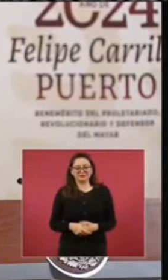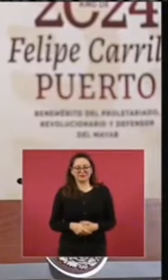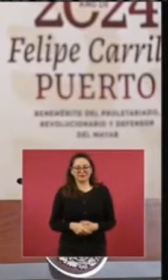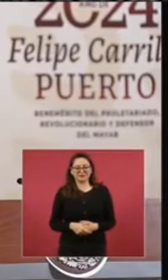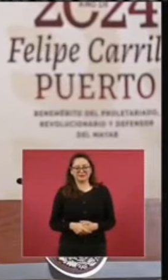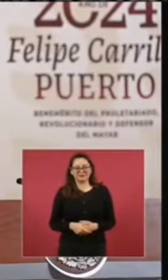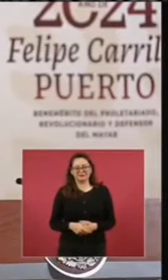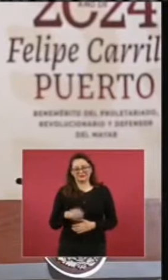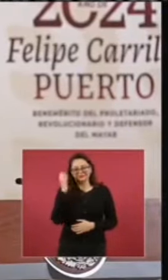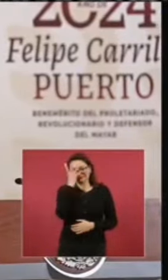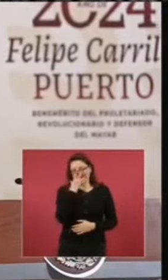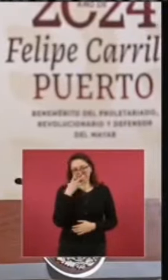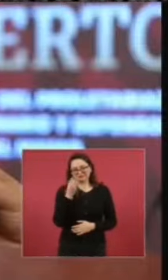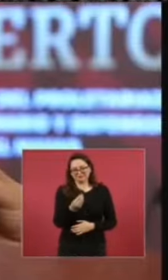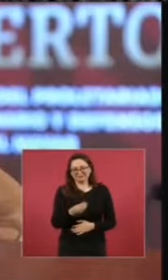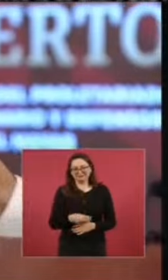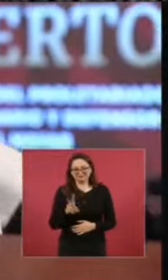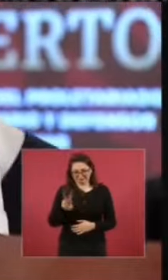¿A poco no están bellos?